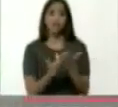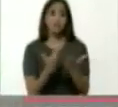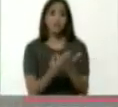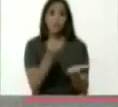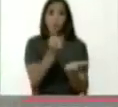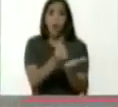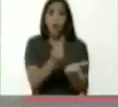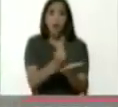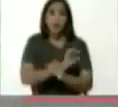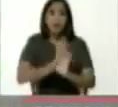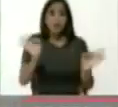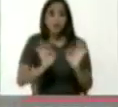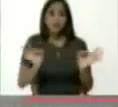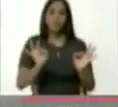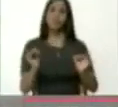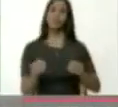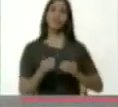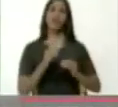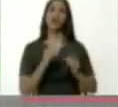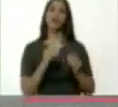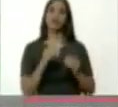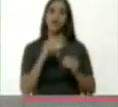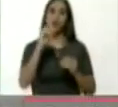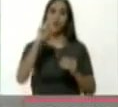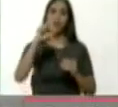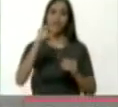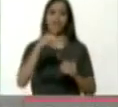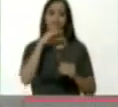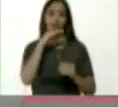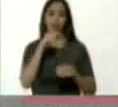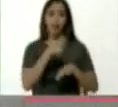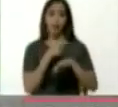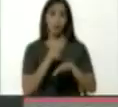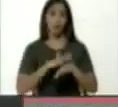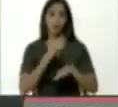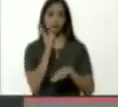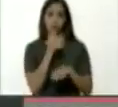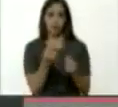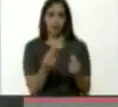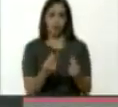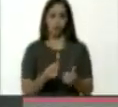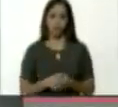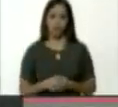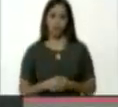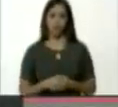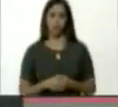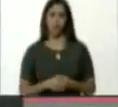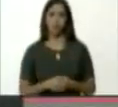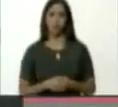las organizaciones están molestas con el gobierno porque no tienen plata.